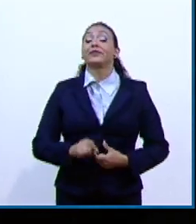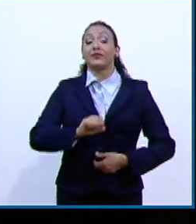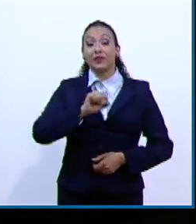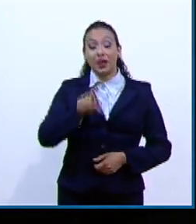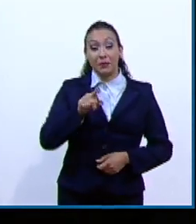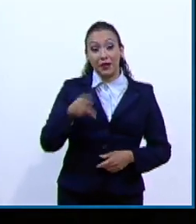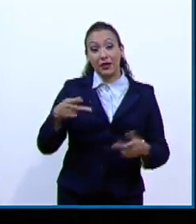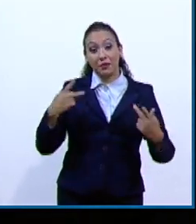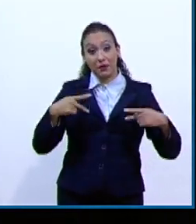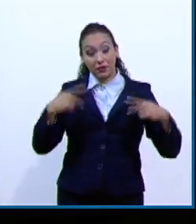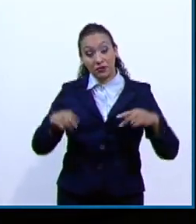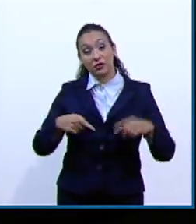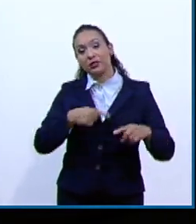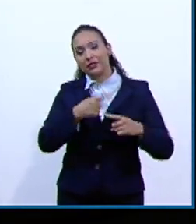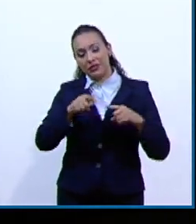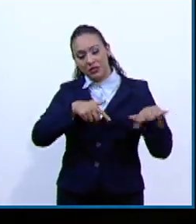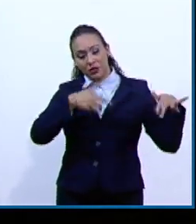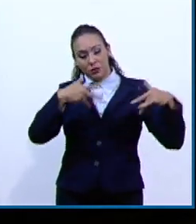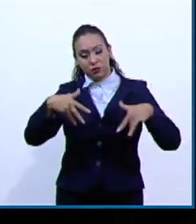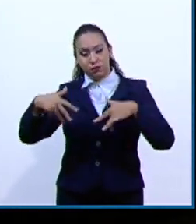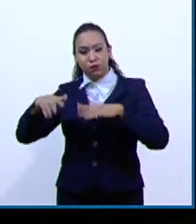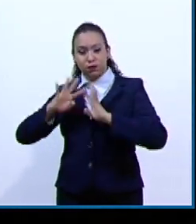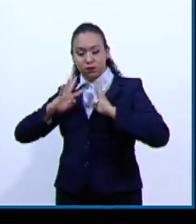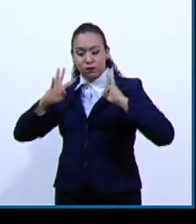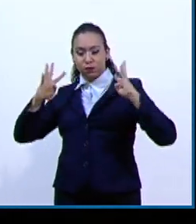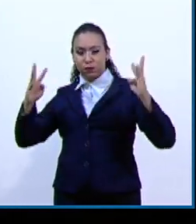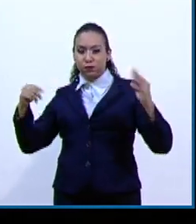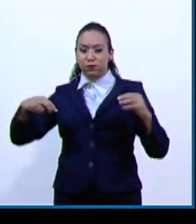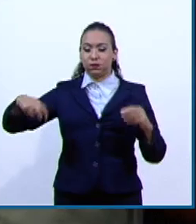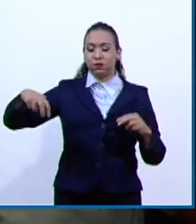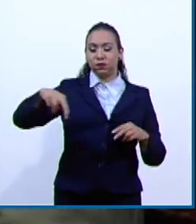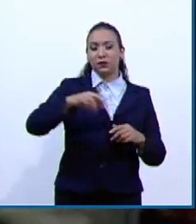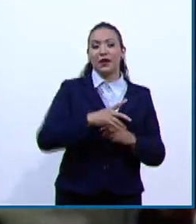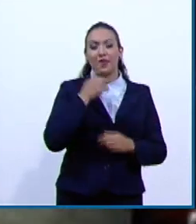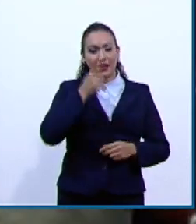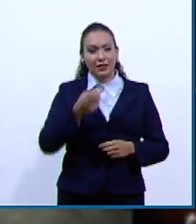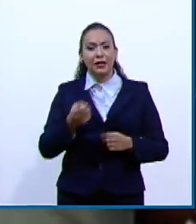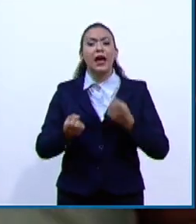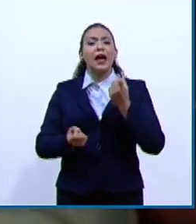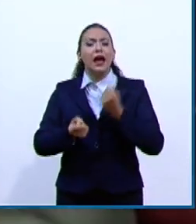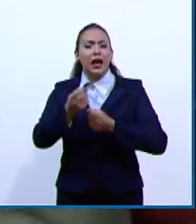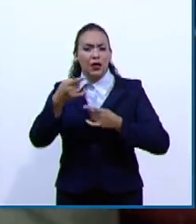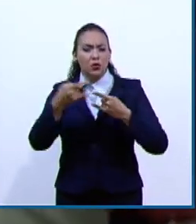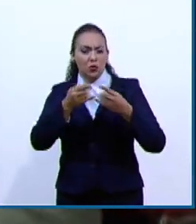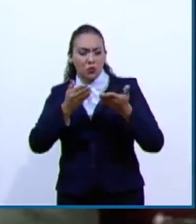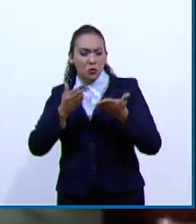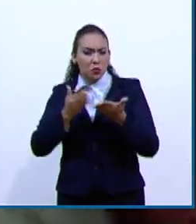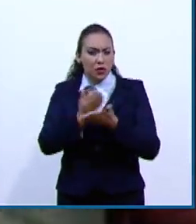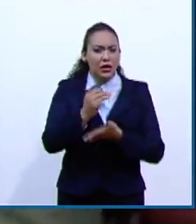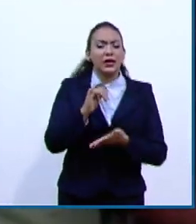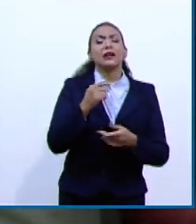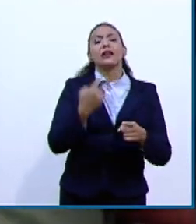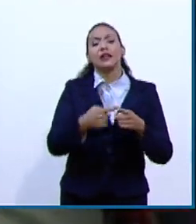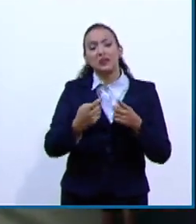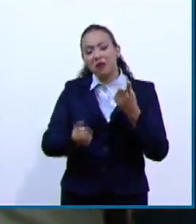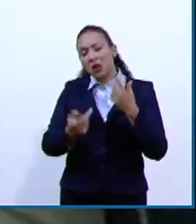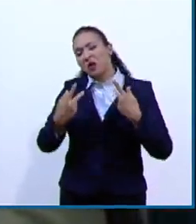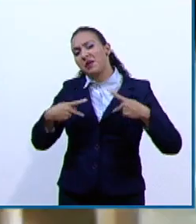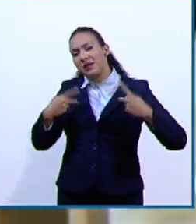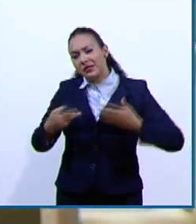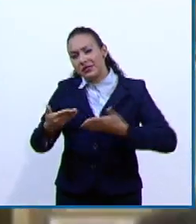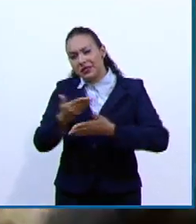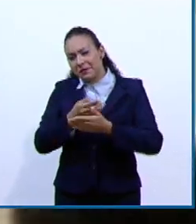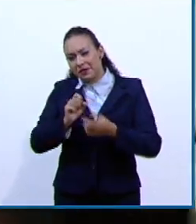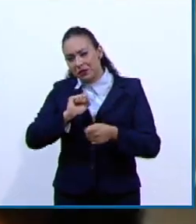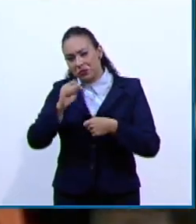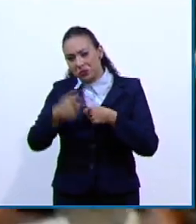el Palacio de Justicia Federal, constatamos que únicamente accesan al lugar proveedores y aquellos encargados de los casos urgentes,